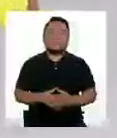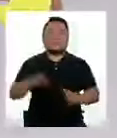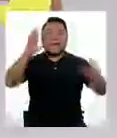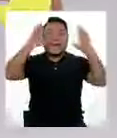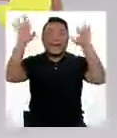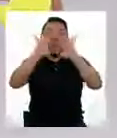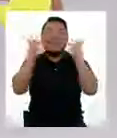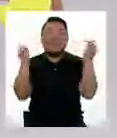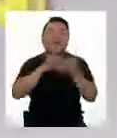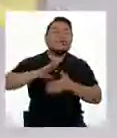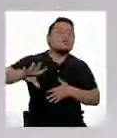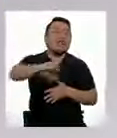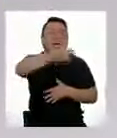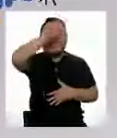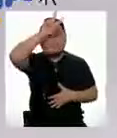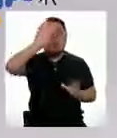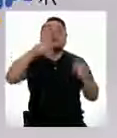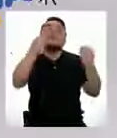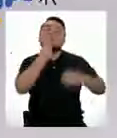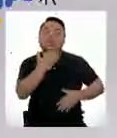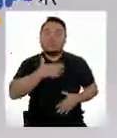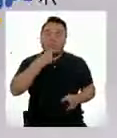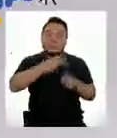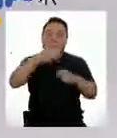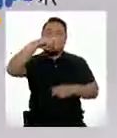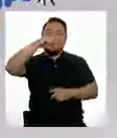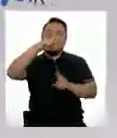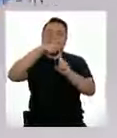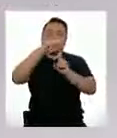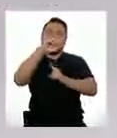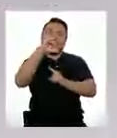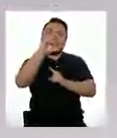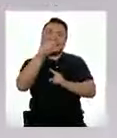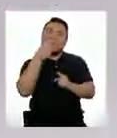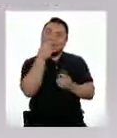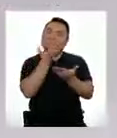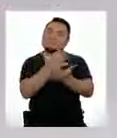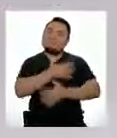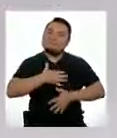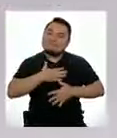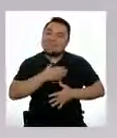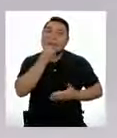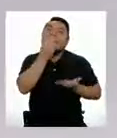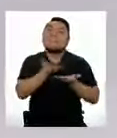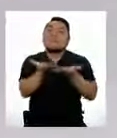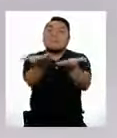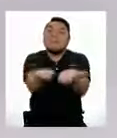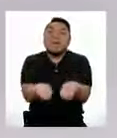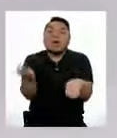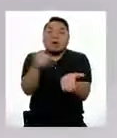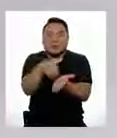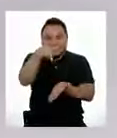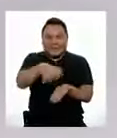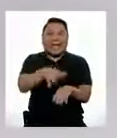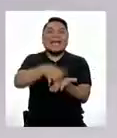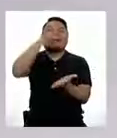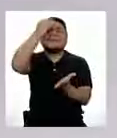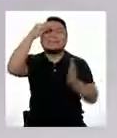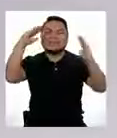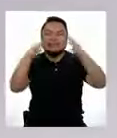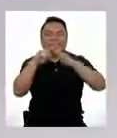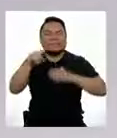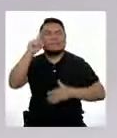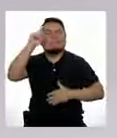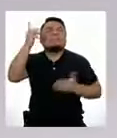Hola familias de todo el Perú, ¿cómo están? Yo soy Patricia Barreto y espero que se encuentren muy bien. Les doy la bienvenida una vez más a Aprendo en Casa,